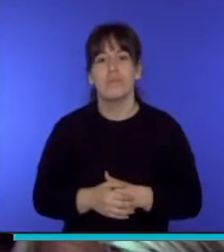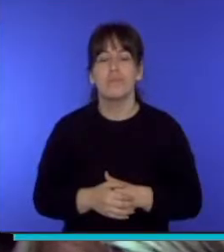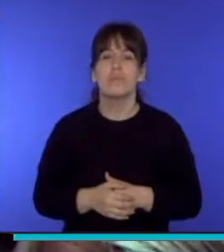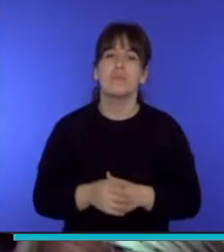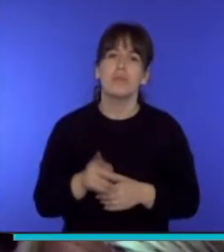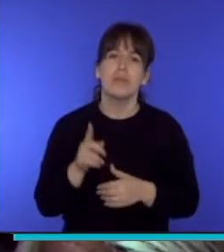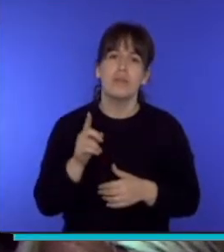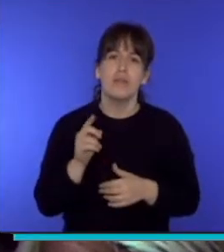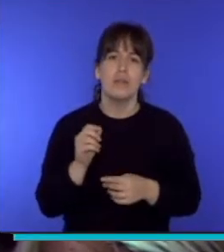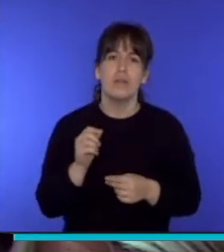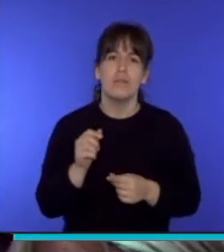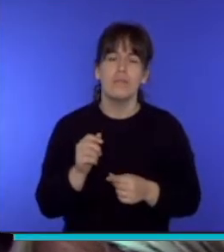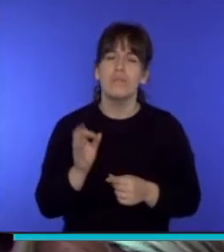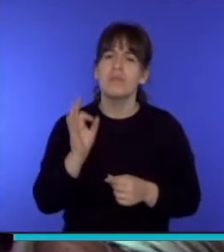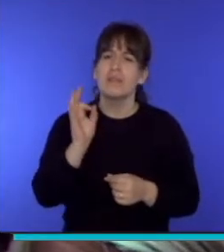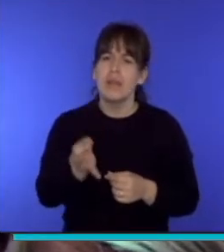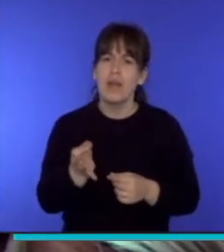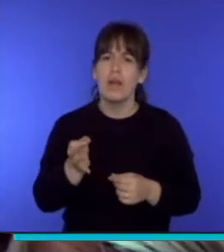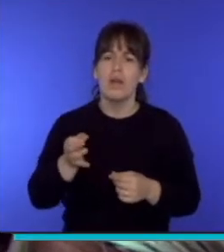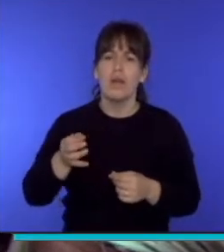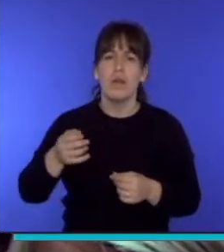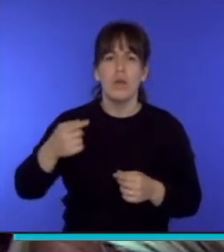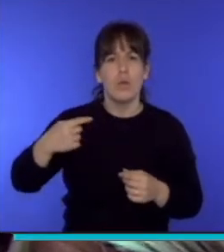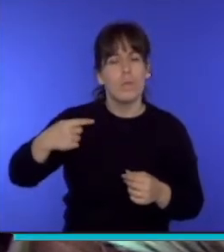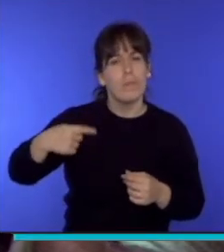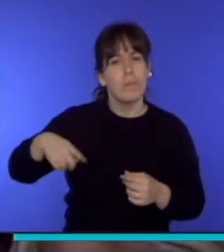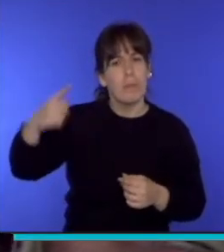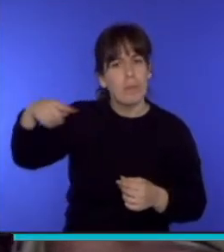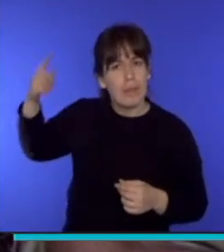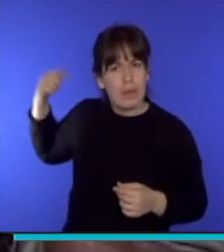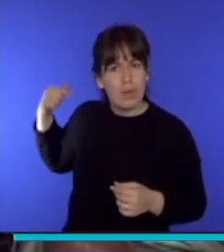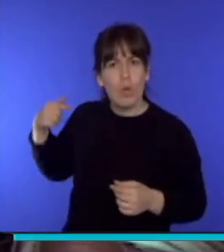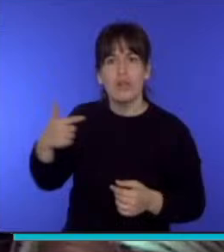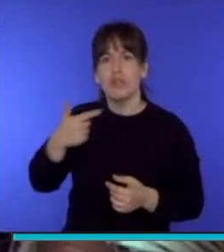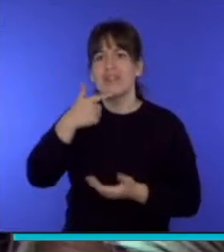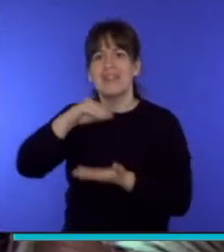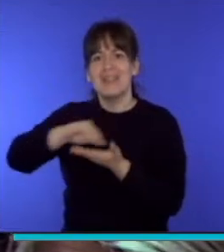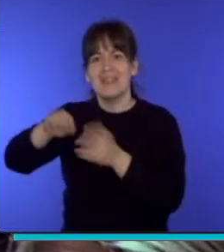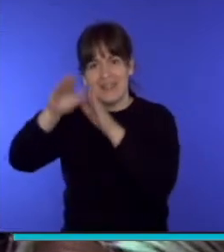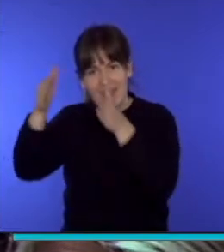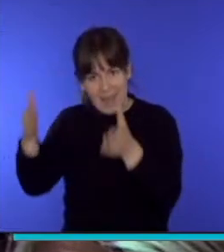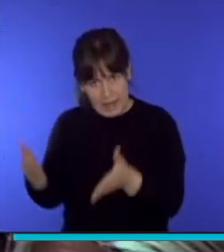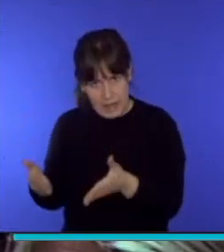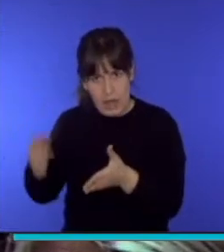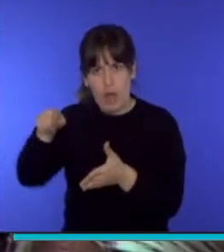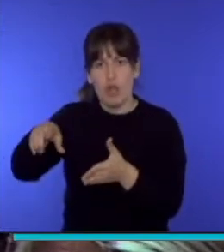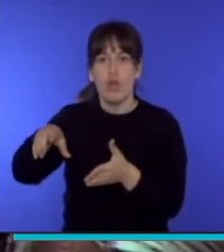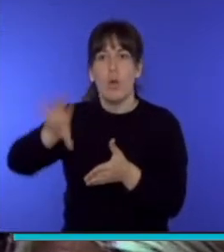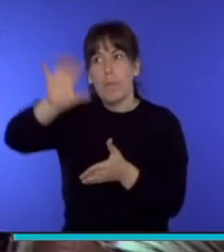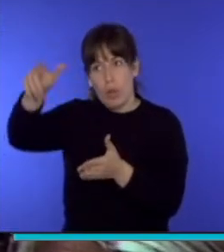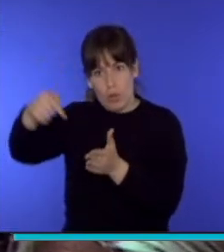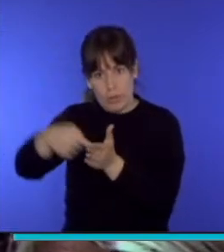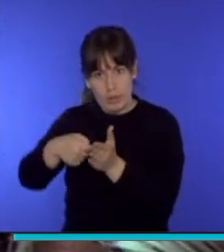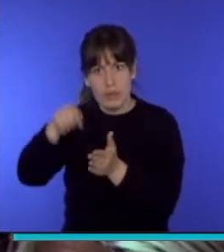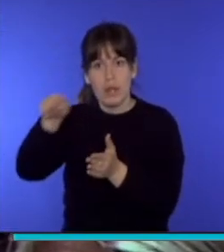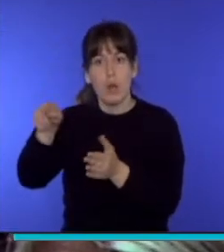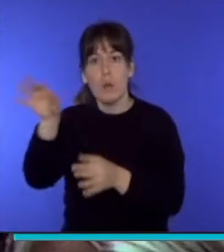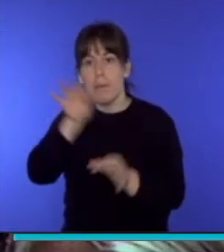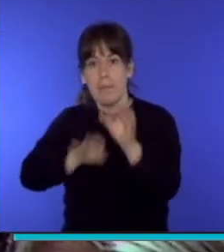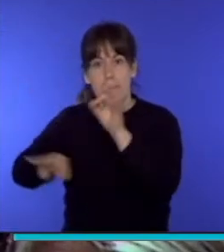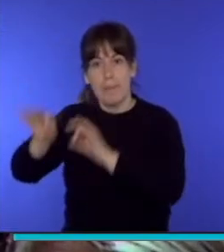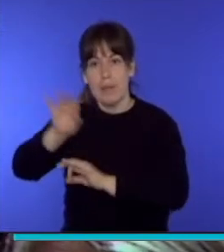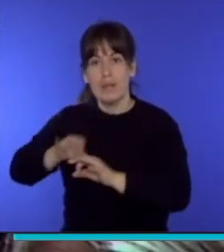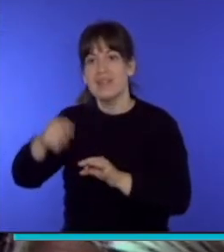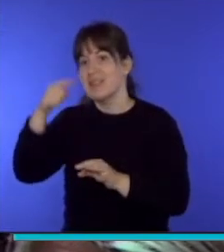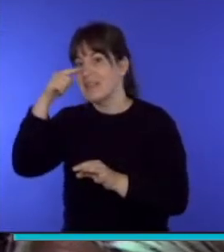¿Sabe cuándo trató el Senado de la provincia de Buenos Aires el proyecto que